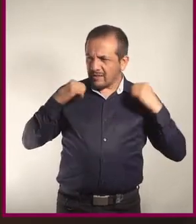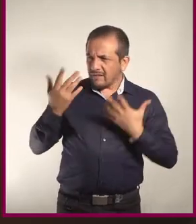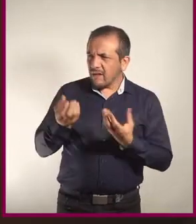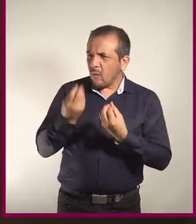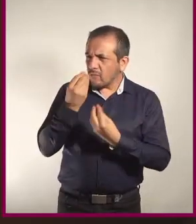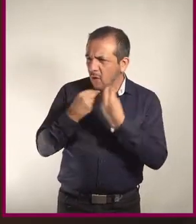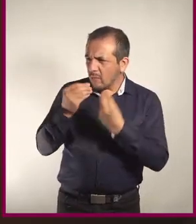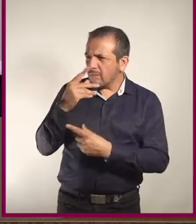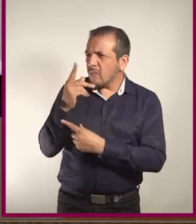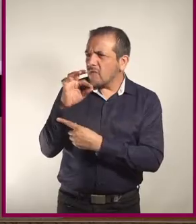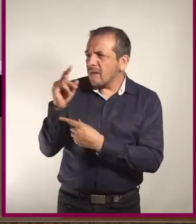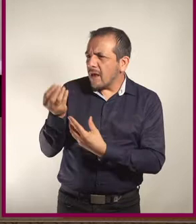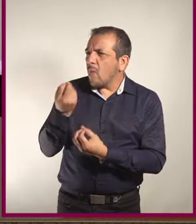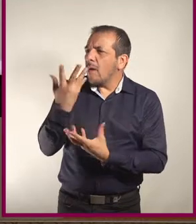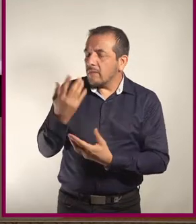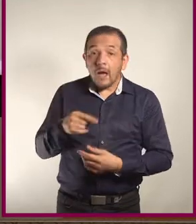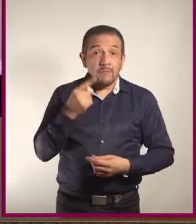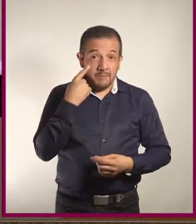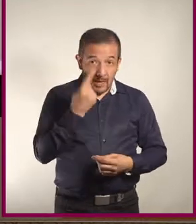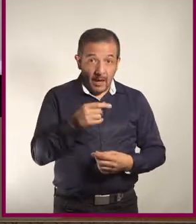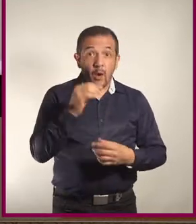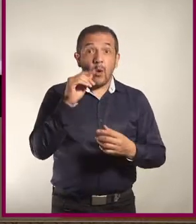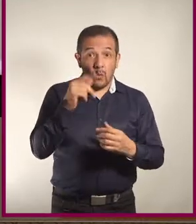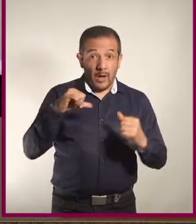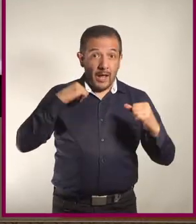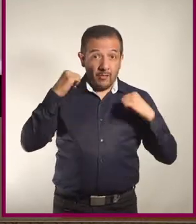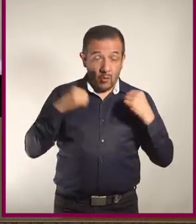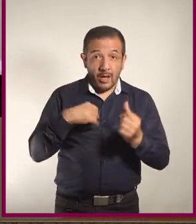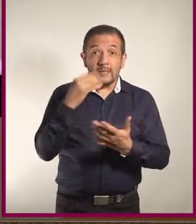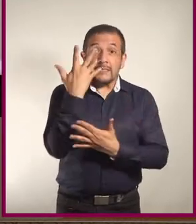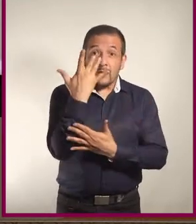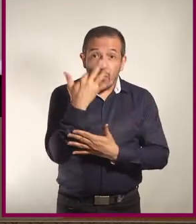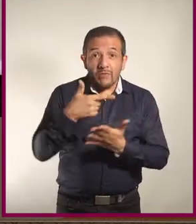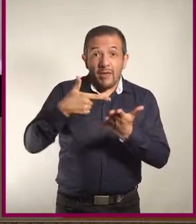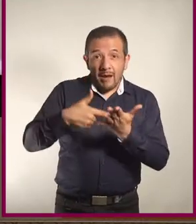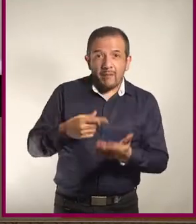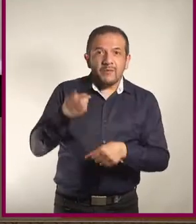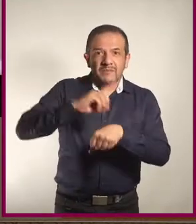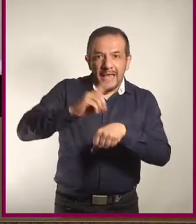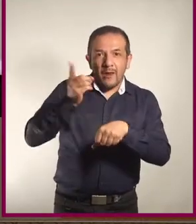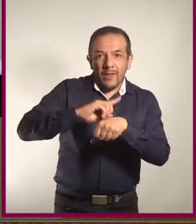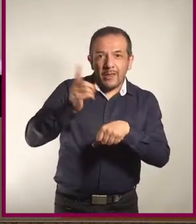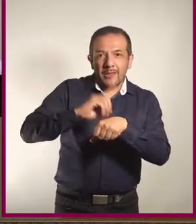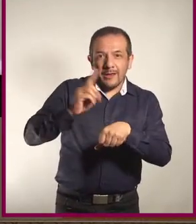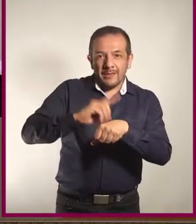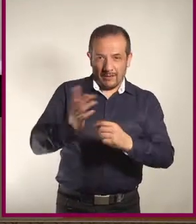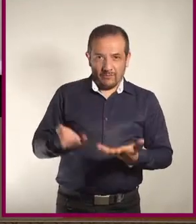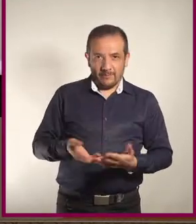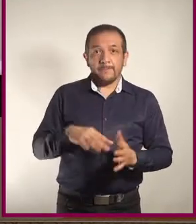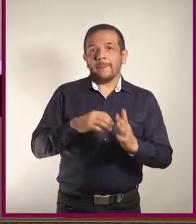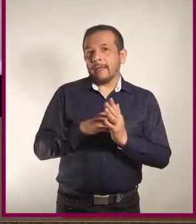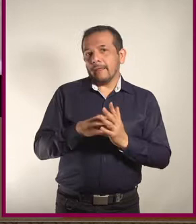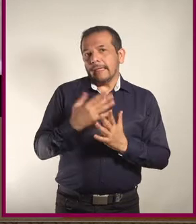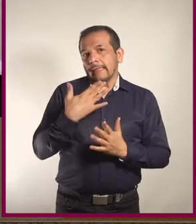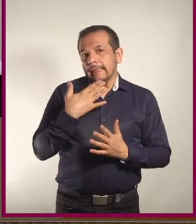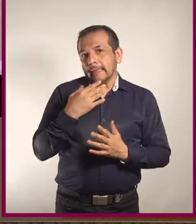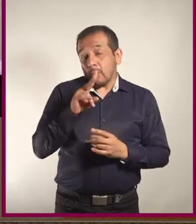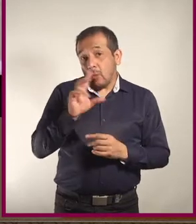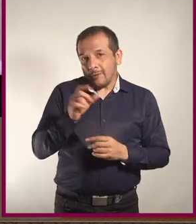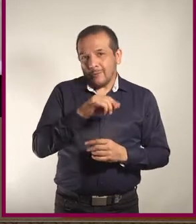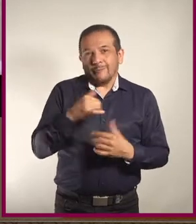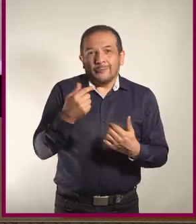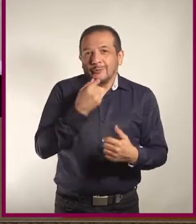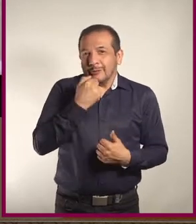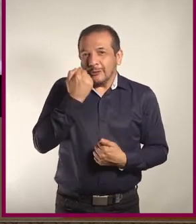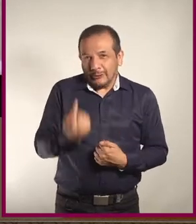adolescente diariamente? Normalmente un adolescente consume alrededor de 50 gramos de proteínas diarias.